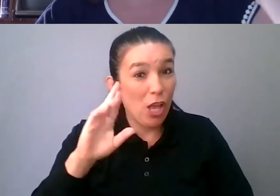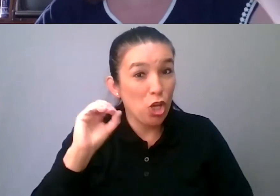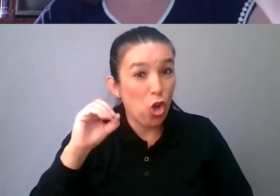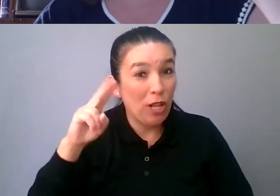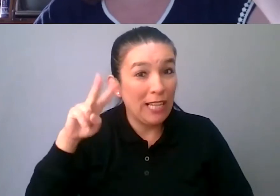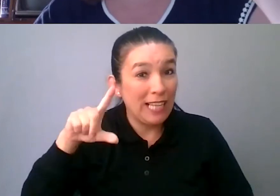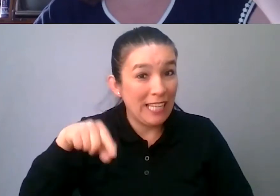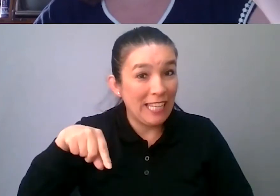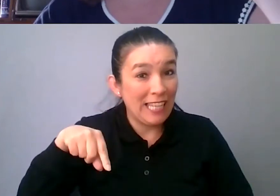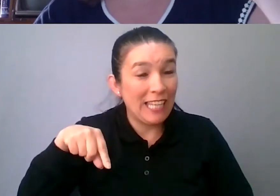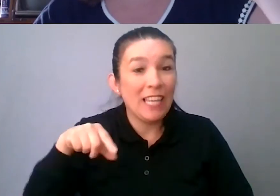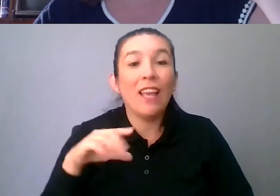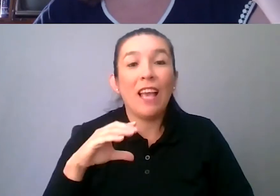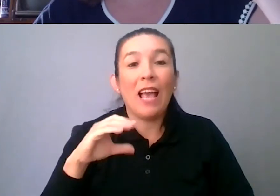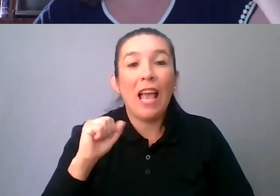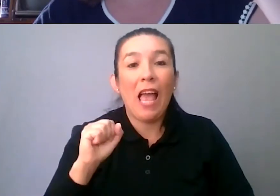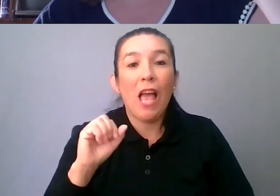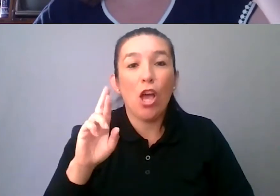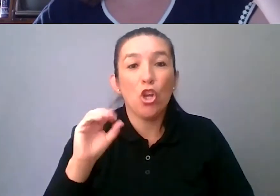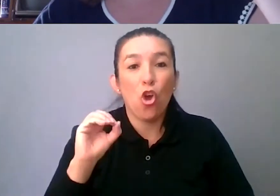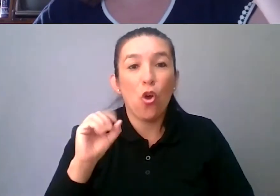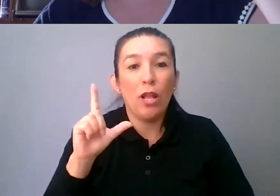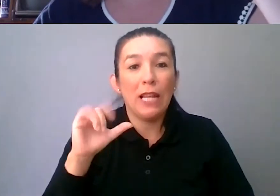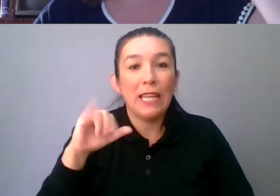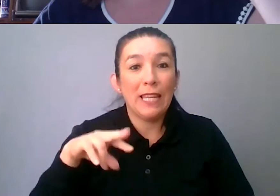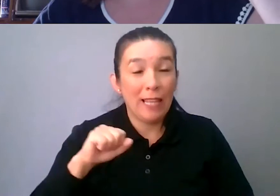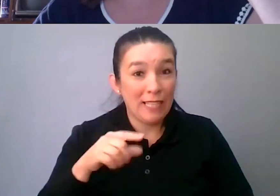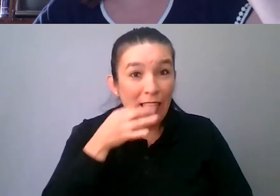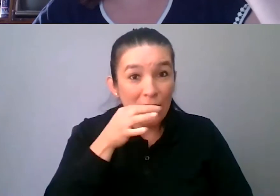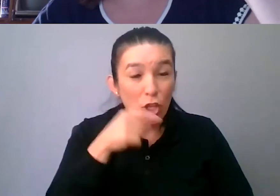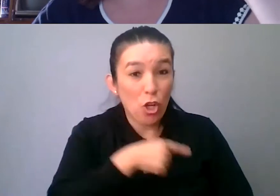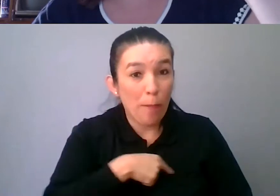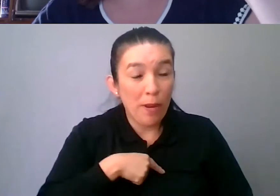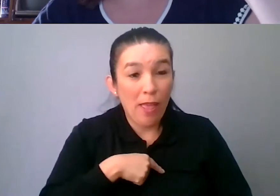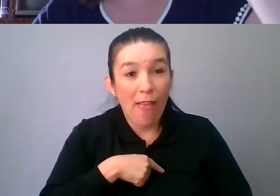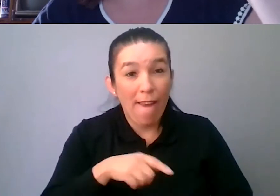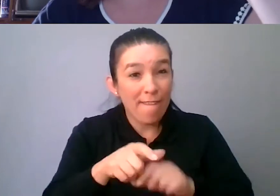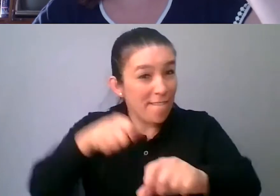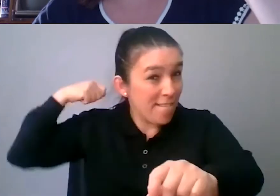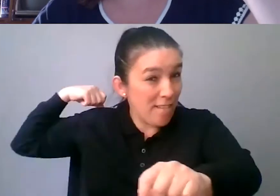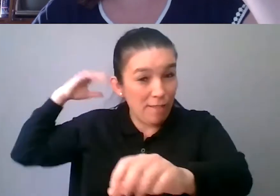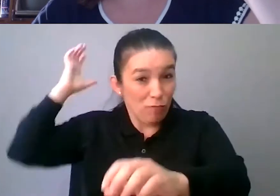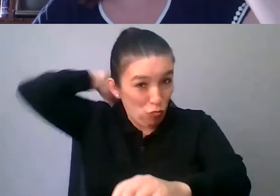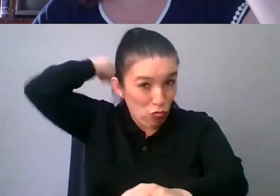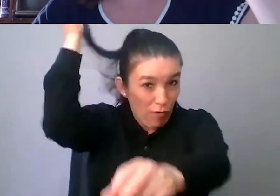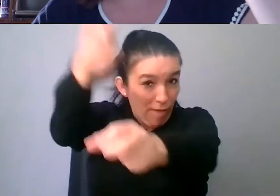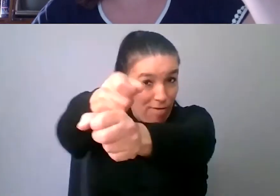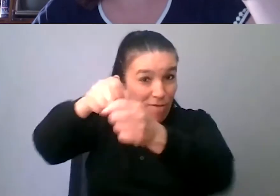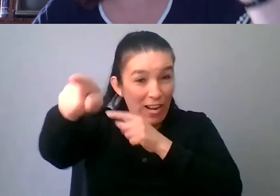Perdón. Esa figura que está haciendo la Caro, que ella dice que es la punta de flecha para